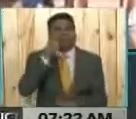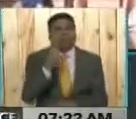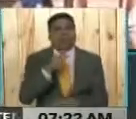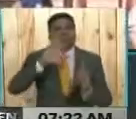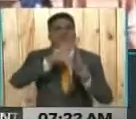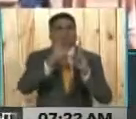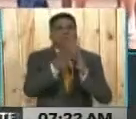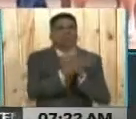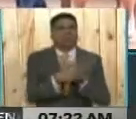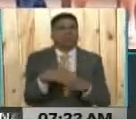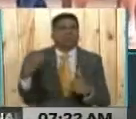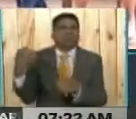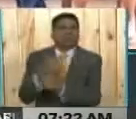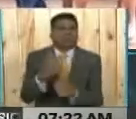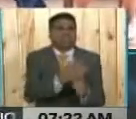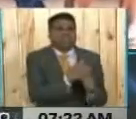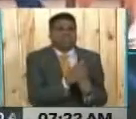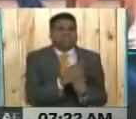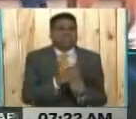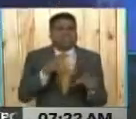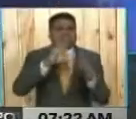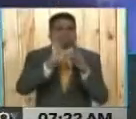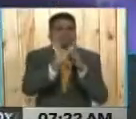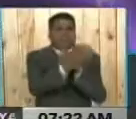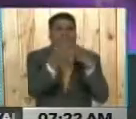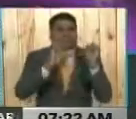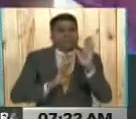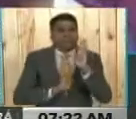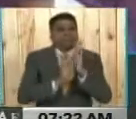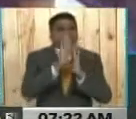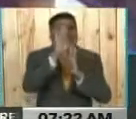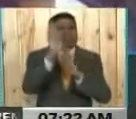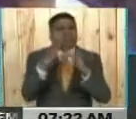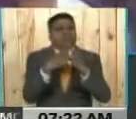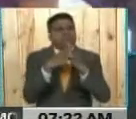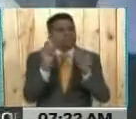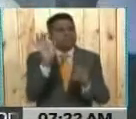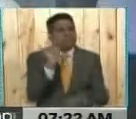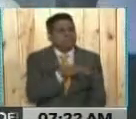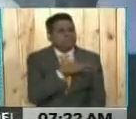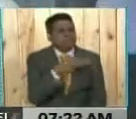entonces encontramos que la cultura se amplía conceptualmente hacia una visión más antropológica